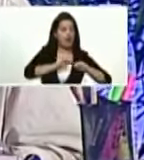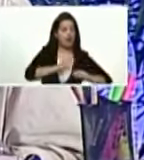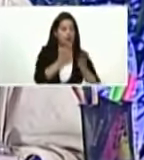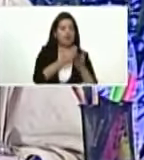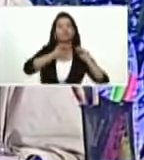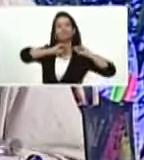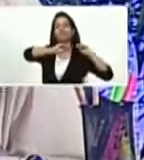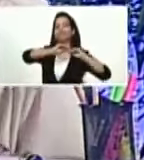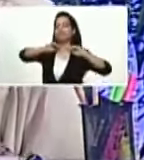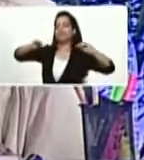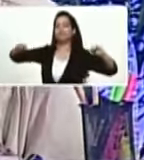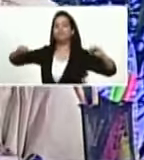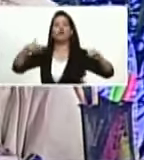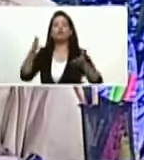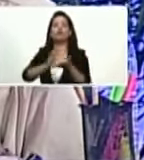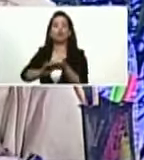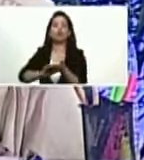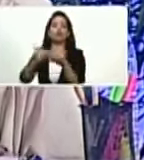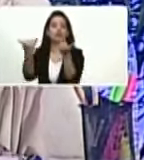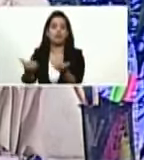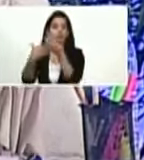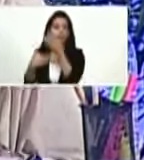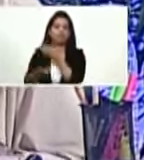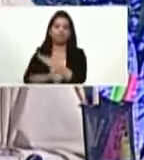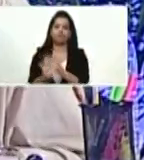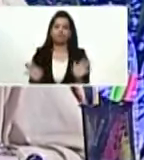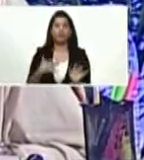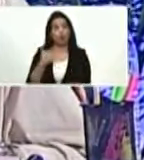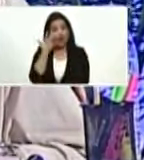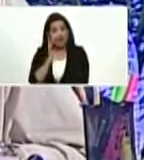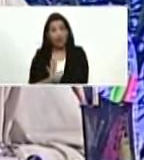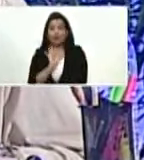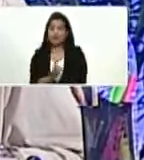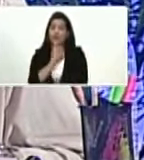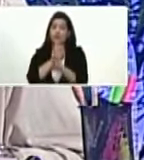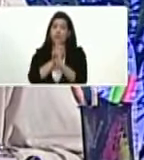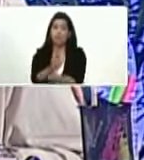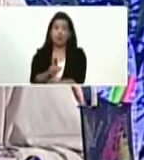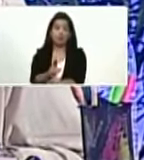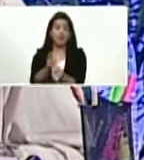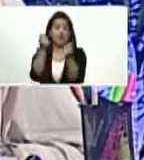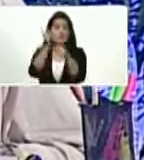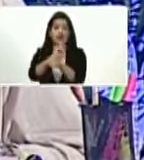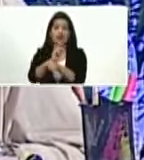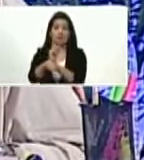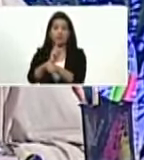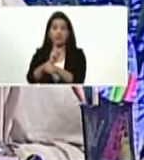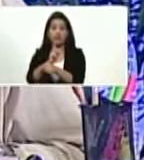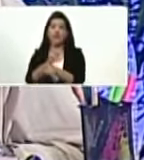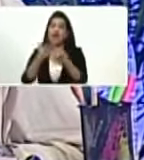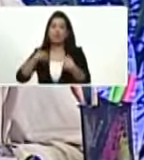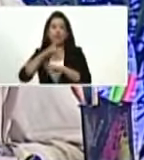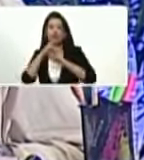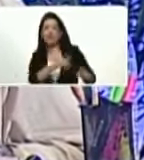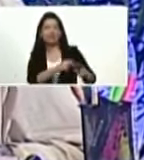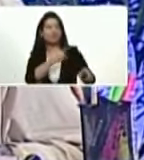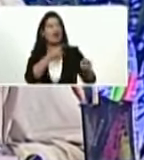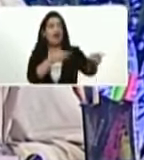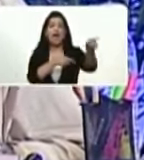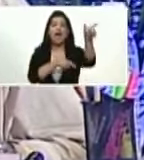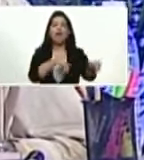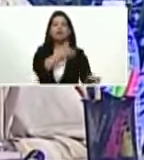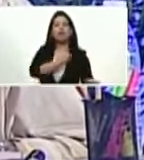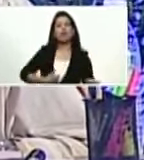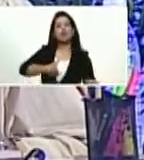este quizás es la mejor respuesta a la cantaleta de Ramos Alup de que las empresas